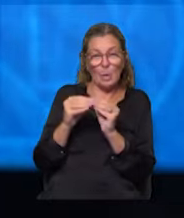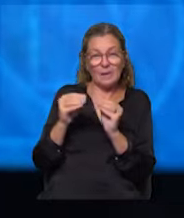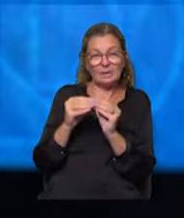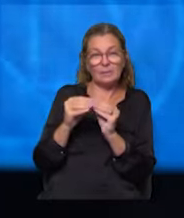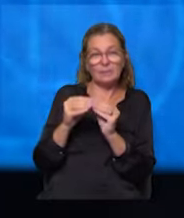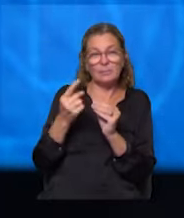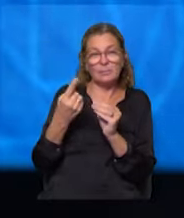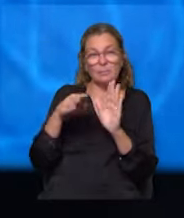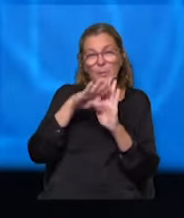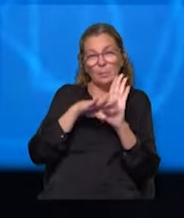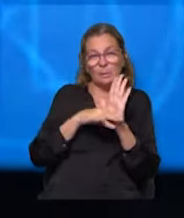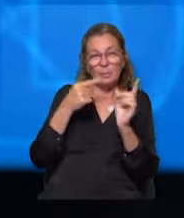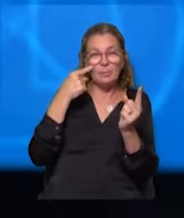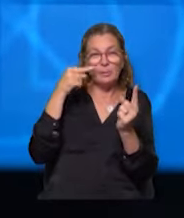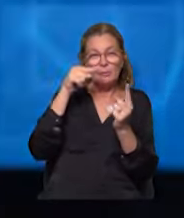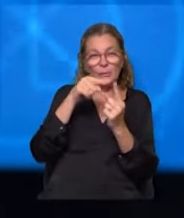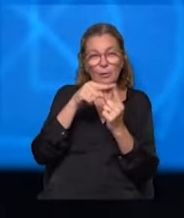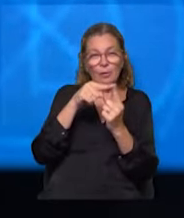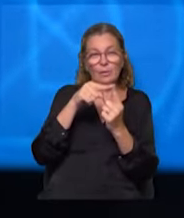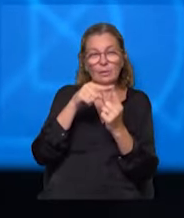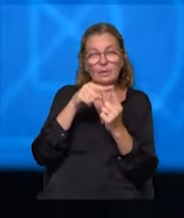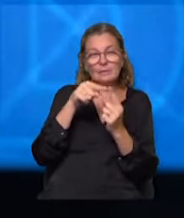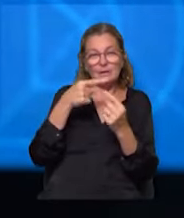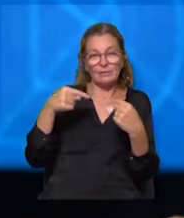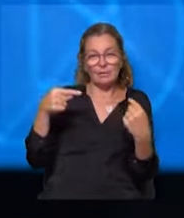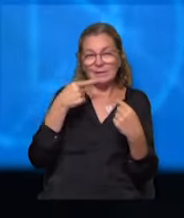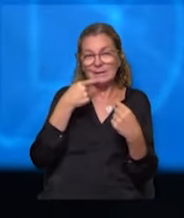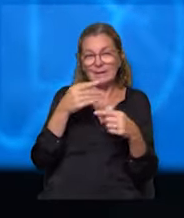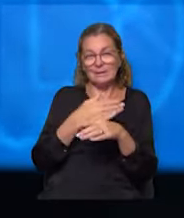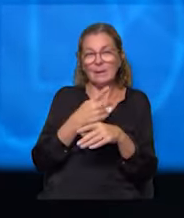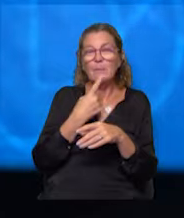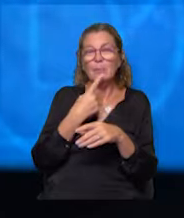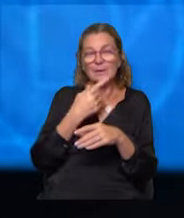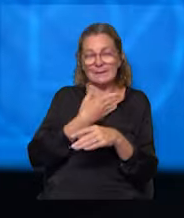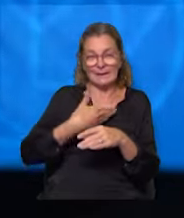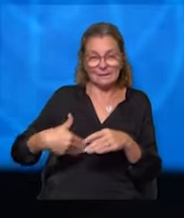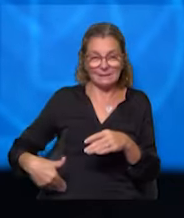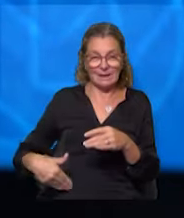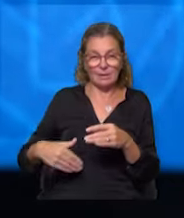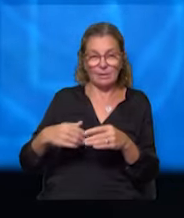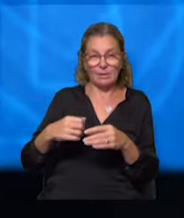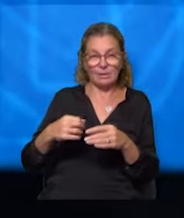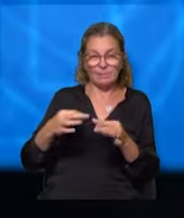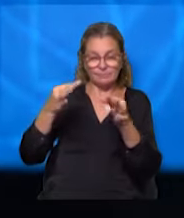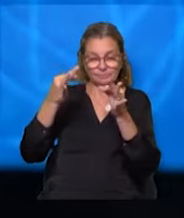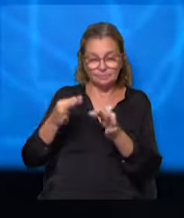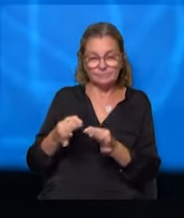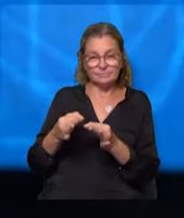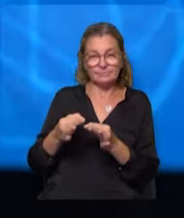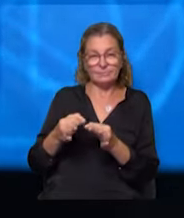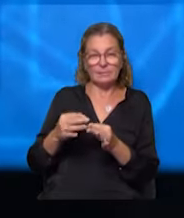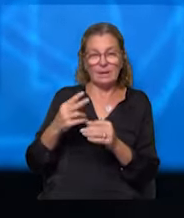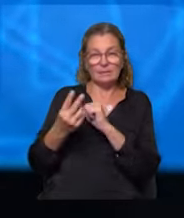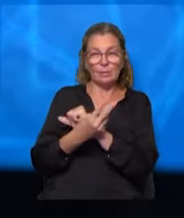vista programático poniendo foco en estas cosas que te decía políticas de estado una cosa bien sña en